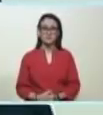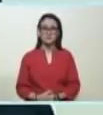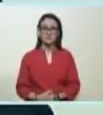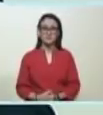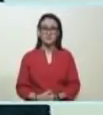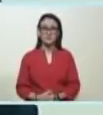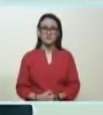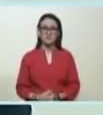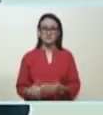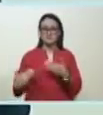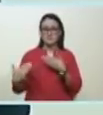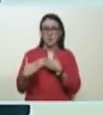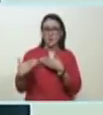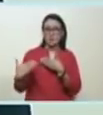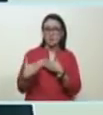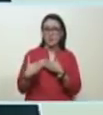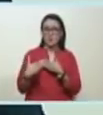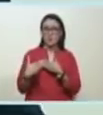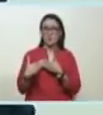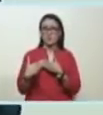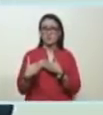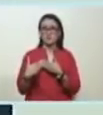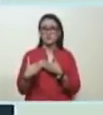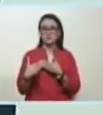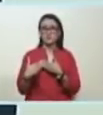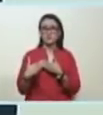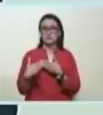¿Cuántos obstáculos superados?